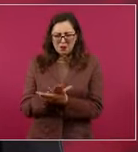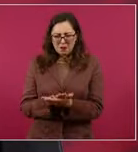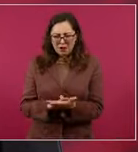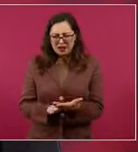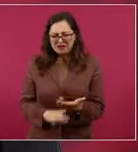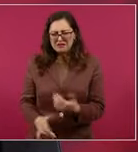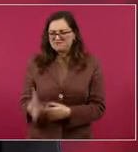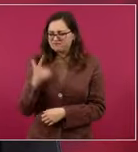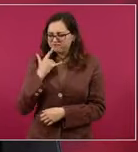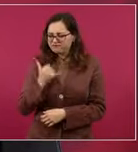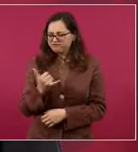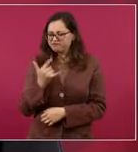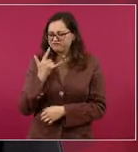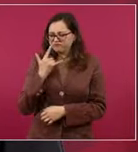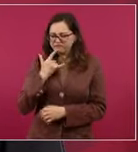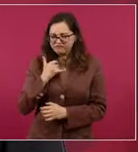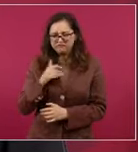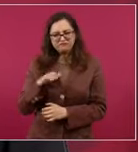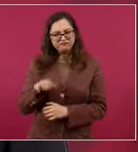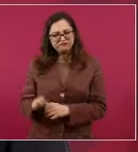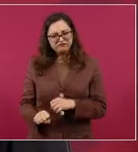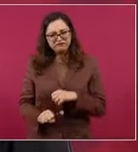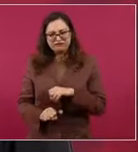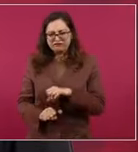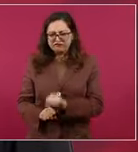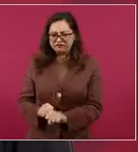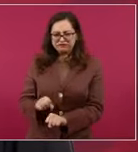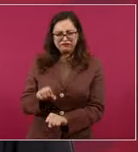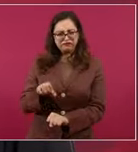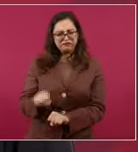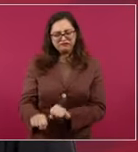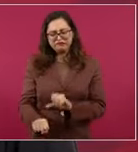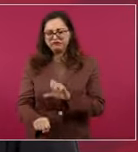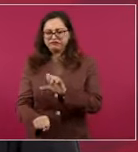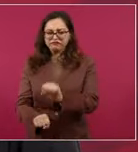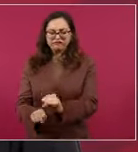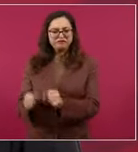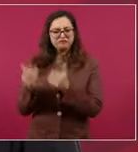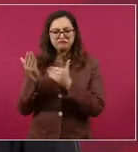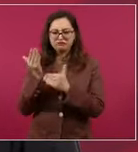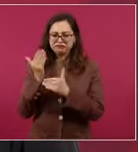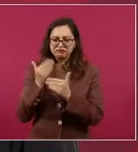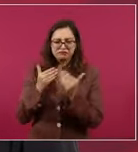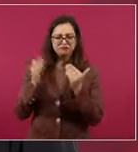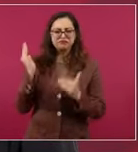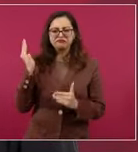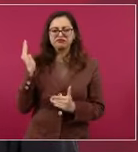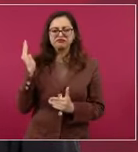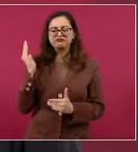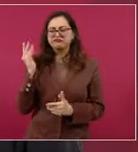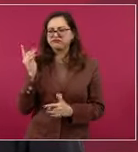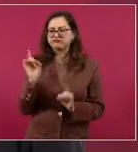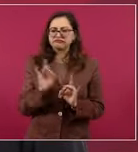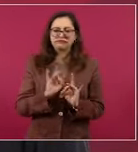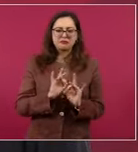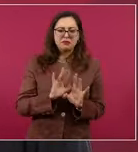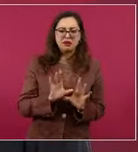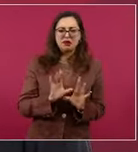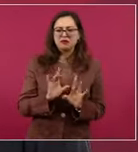siempre abriéndose paso. y enfrentando